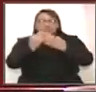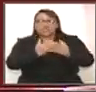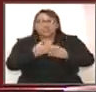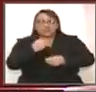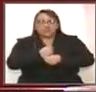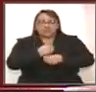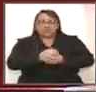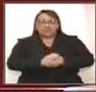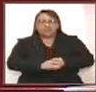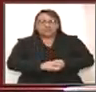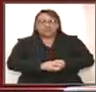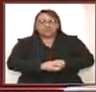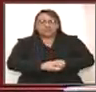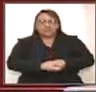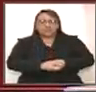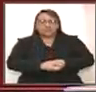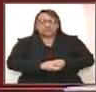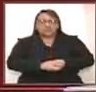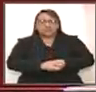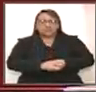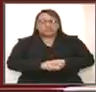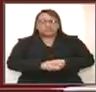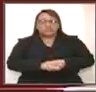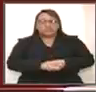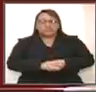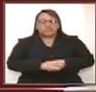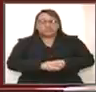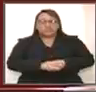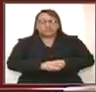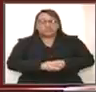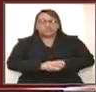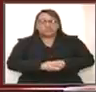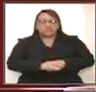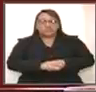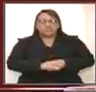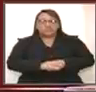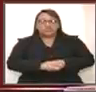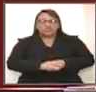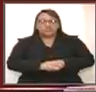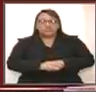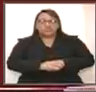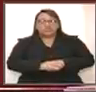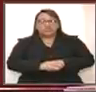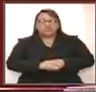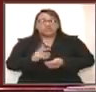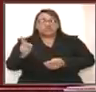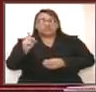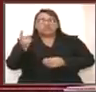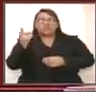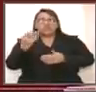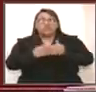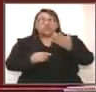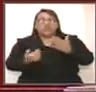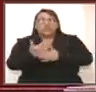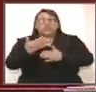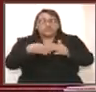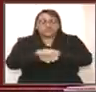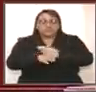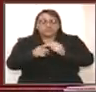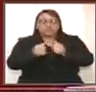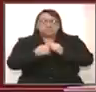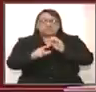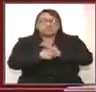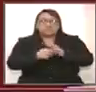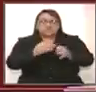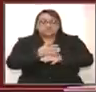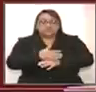y trabajo, sino que solo se aplicaría a los nuevos que ingresen. Desde la promulgación de dichas leyes